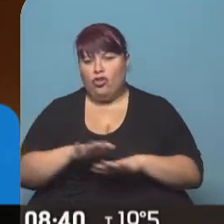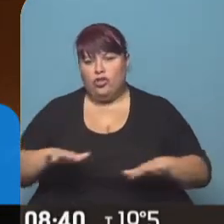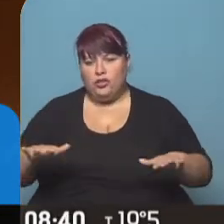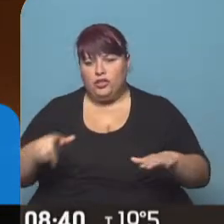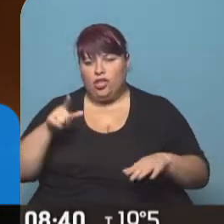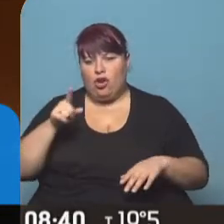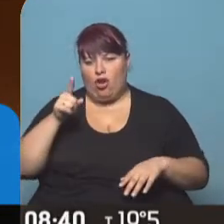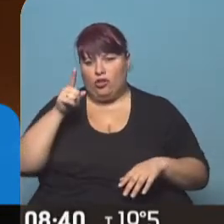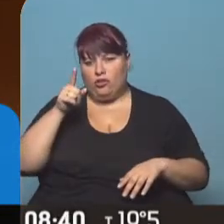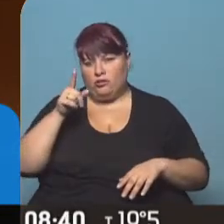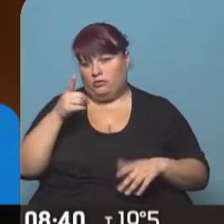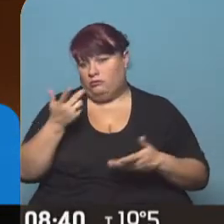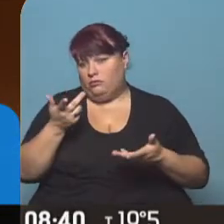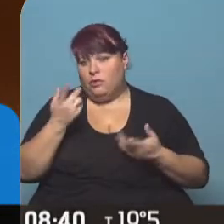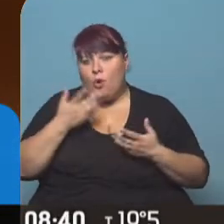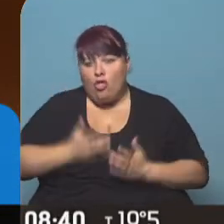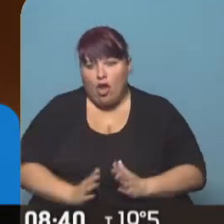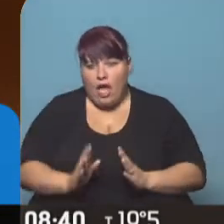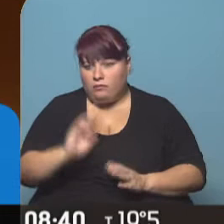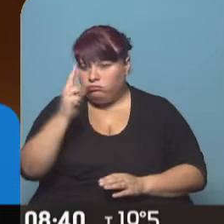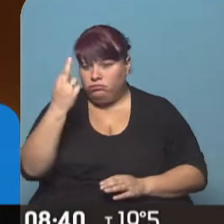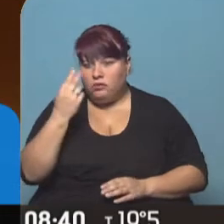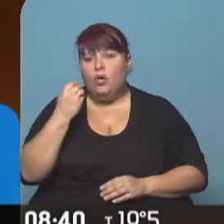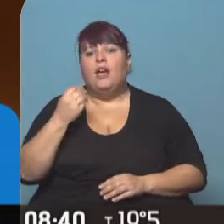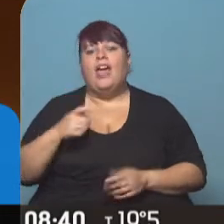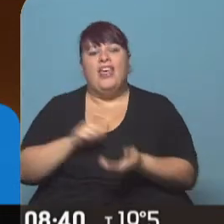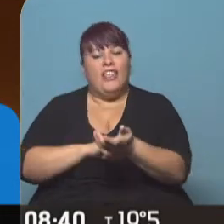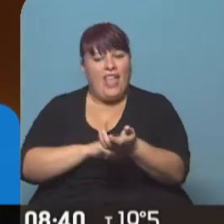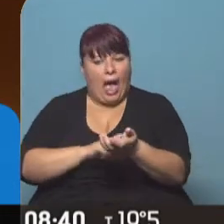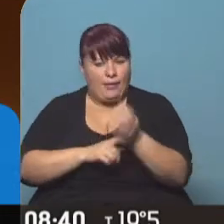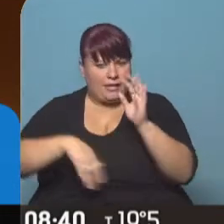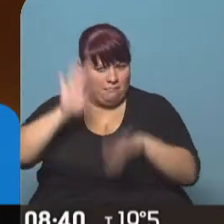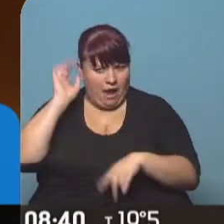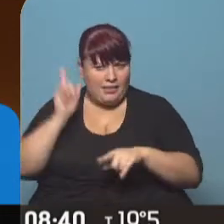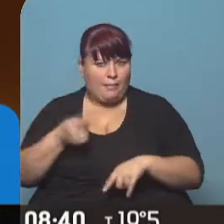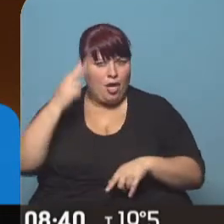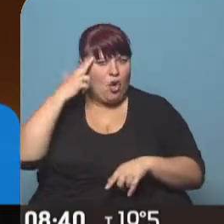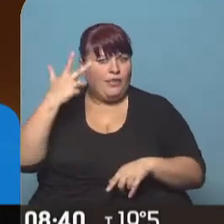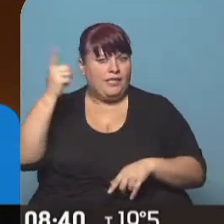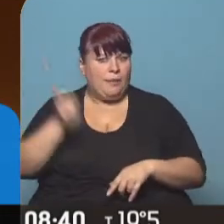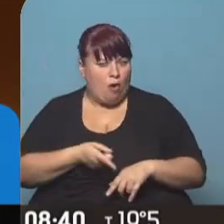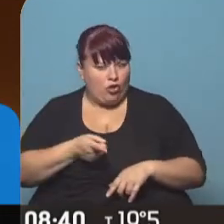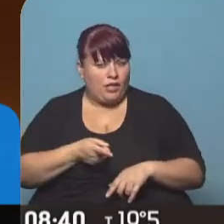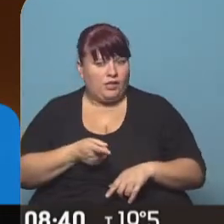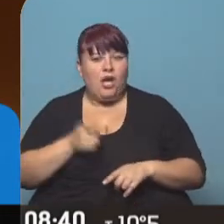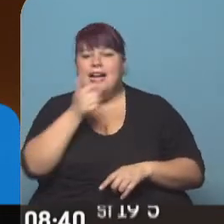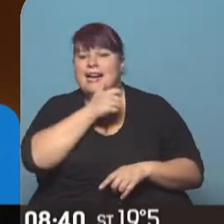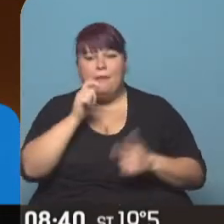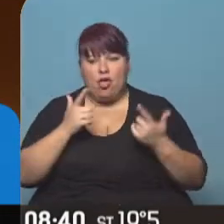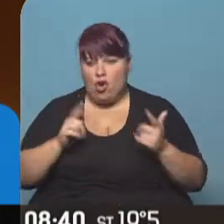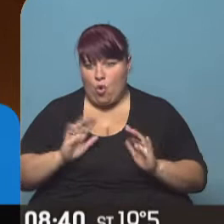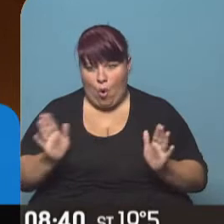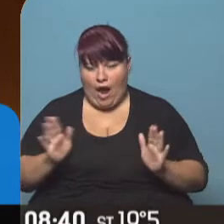chicos apenas nacidos diabetes aumentó también en un 93% no hay medicamentos